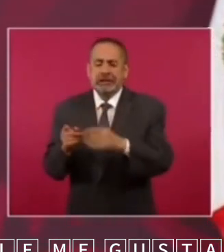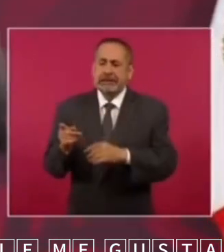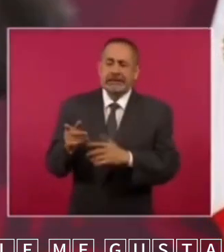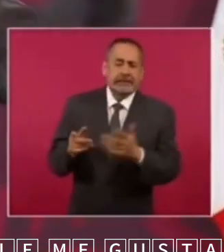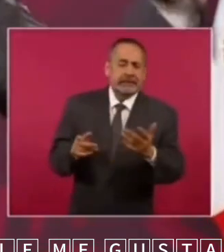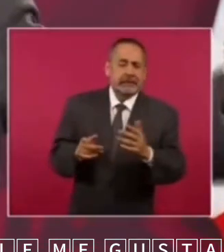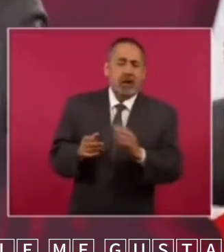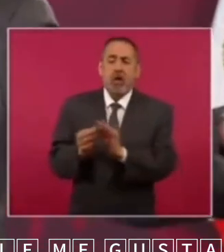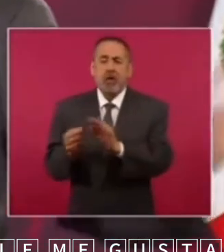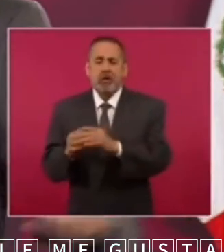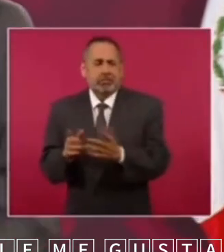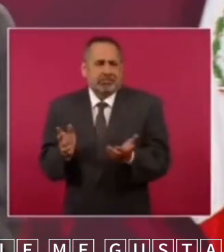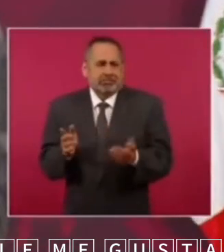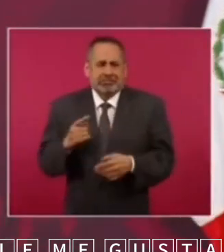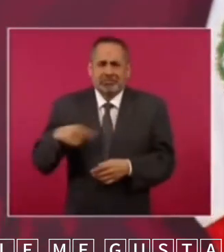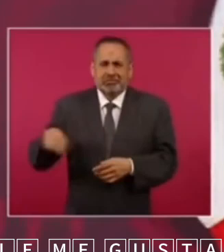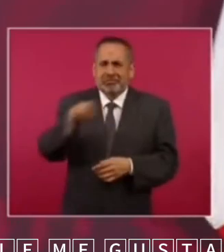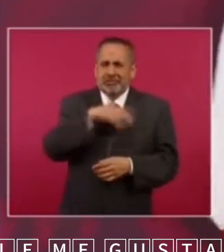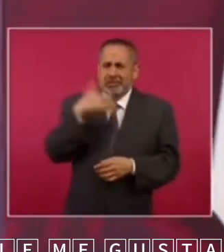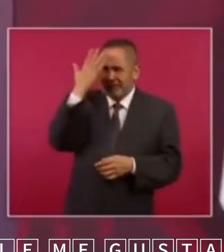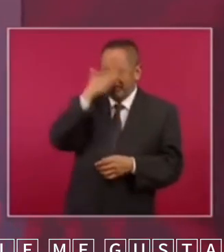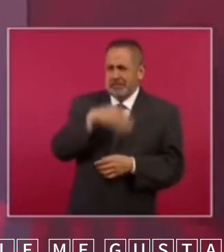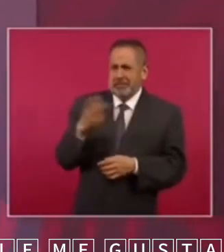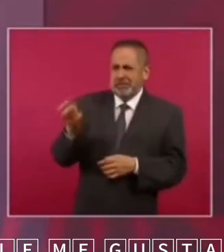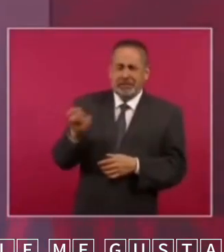se va por lo que ya sabemos.